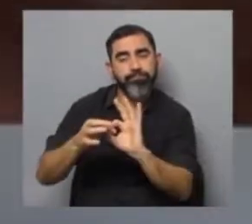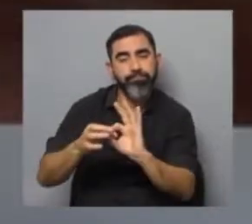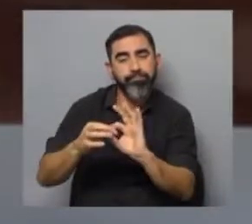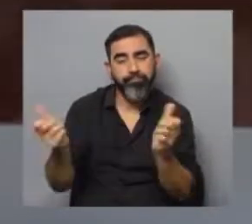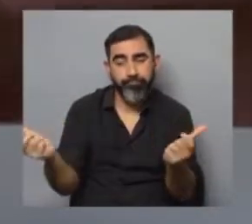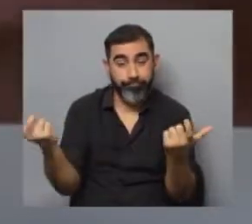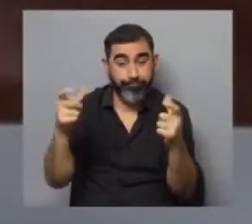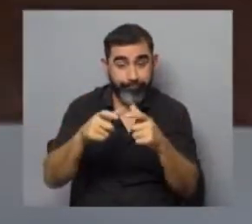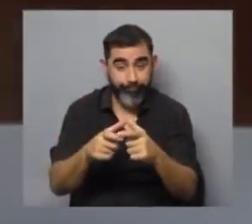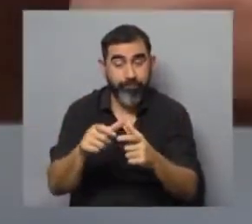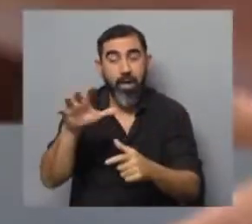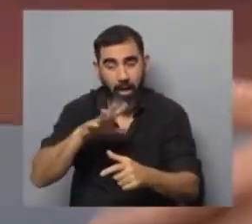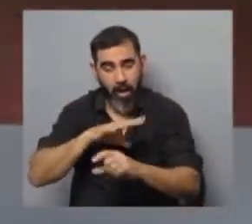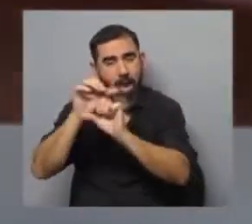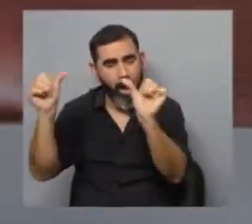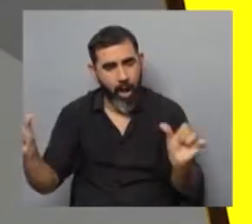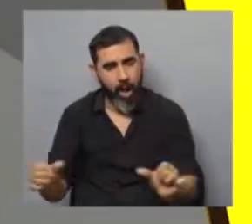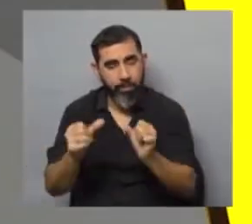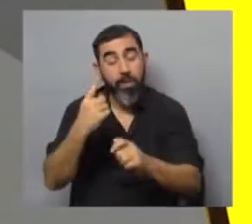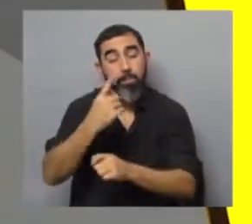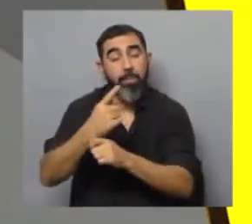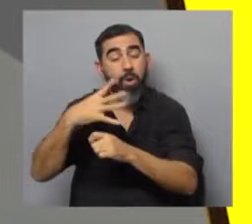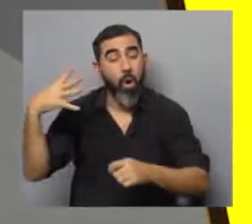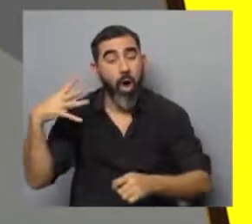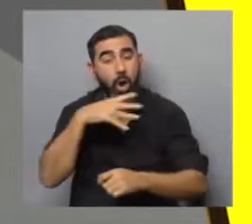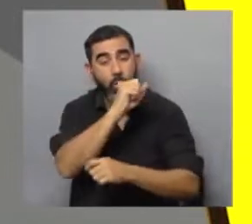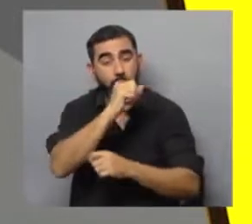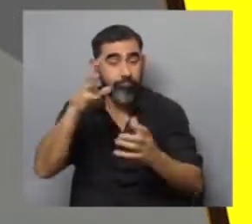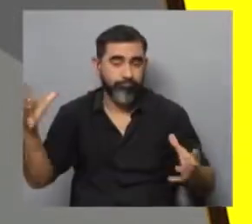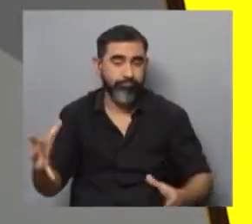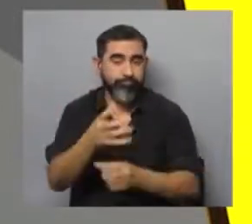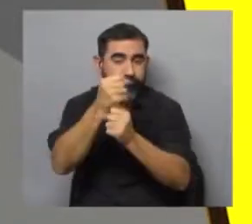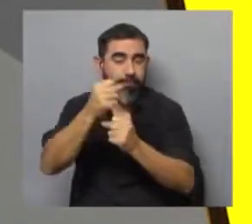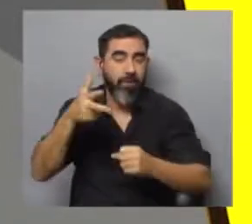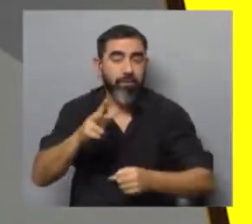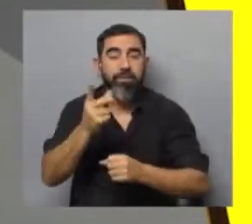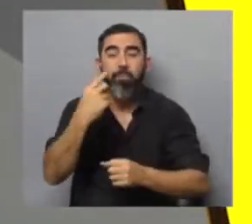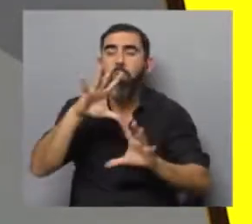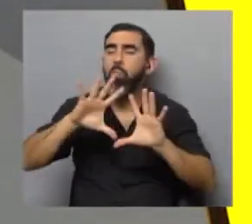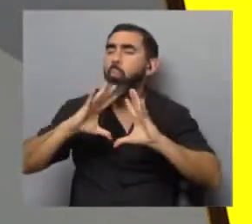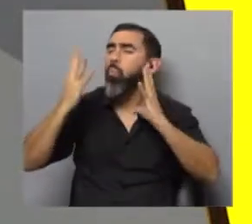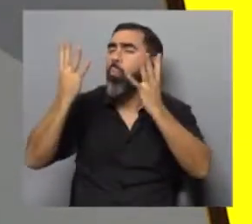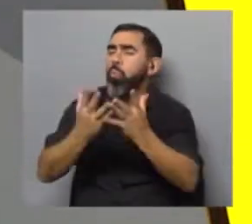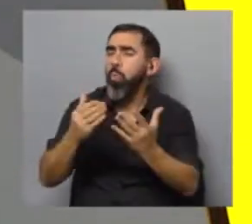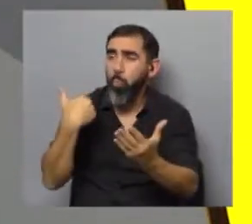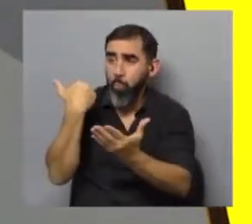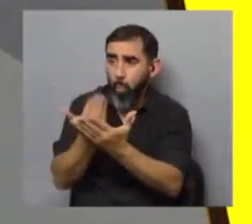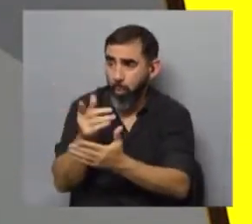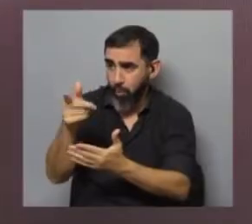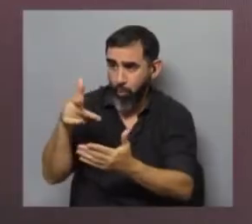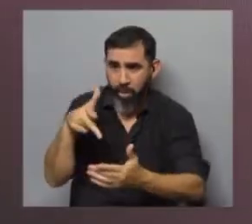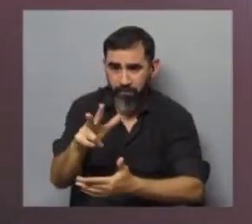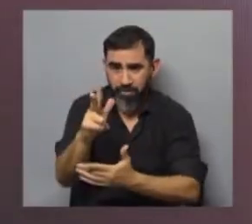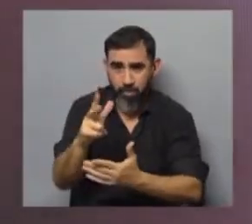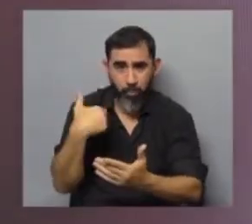juntarnos. De hecho, tuvieron una actividad el 1 de agosto para conmemorar la fecha. Pero a nivel mundial, ¿fue propuesta por vos, Juan Pablo, la